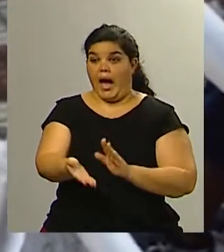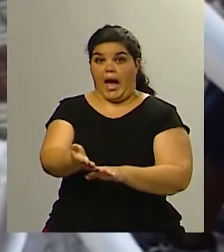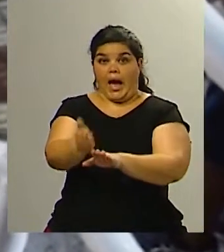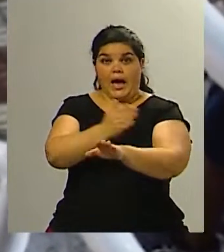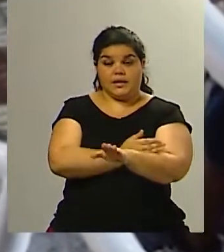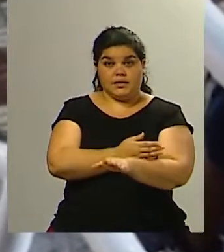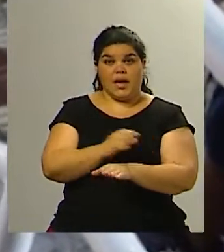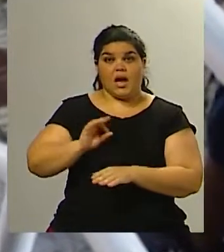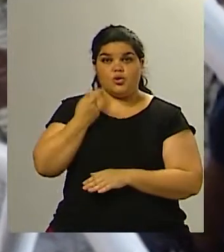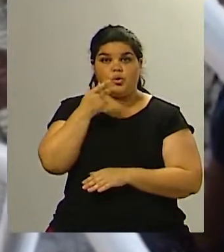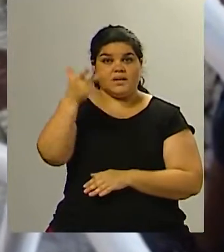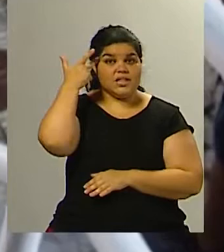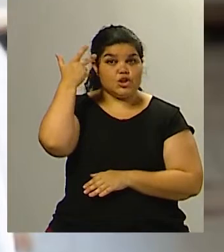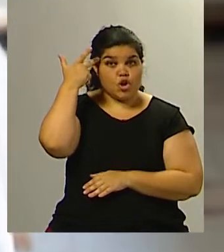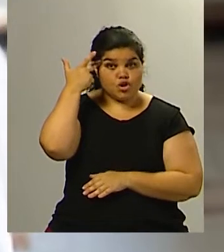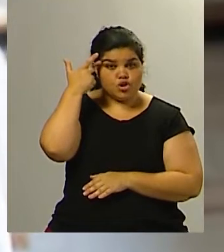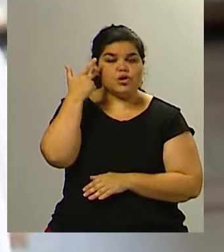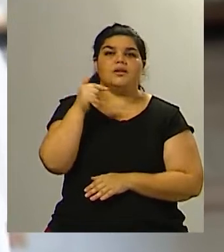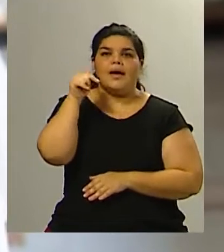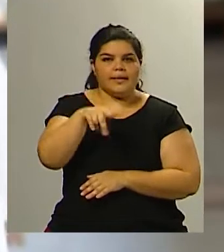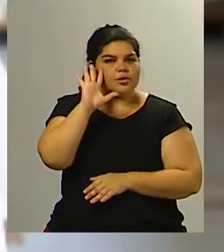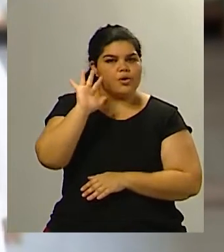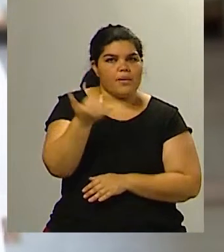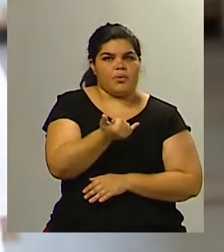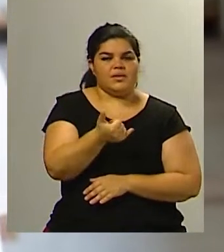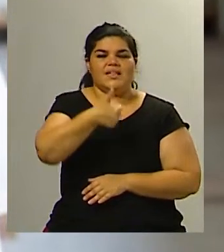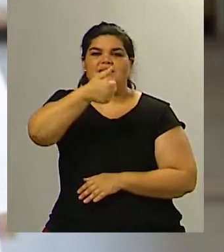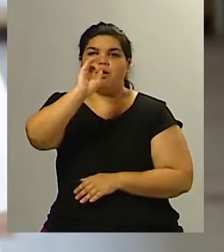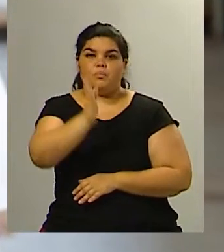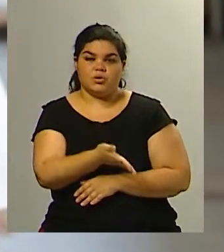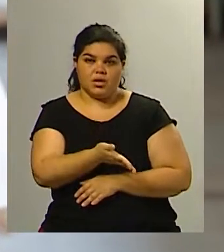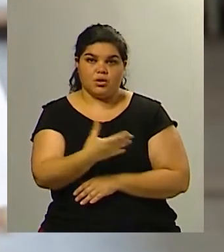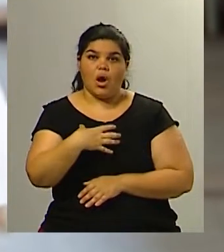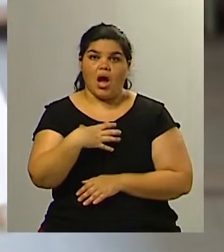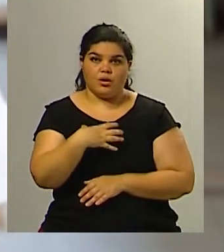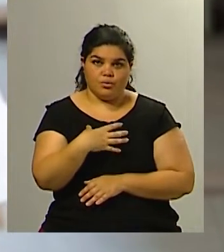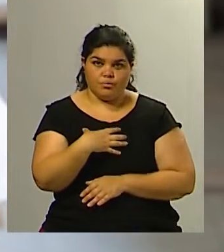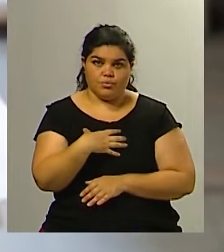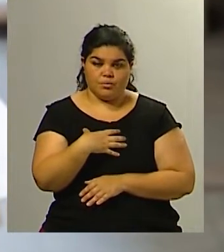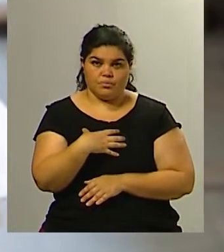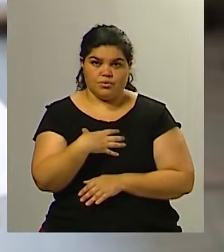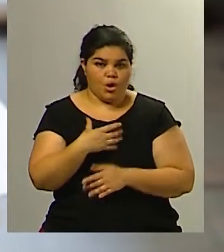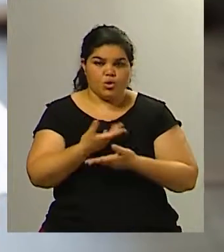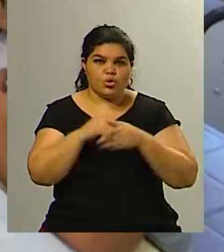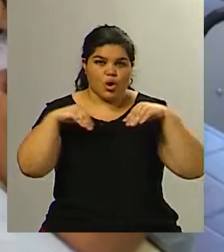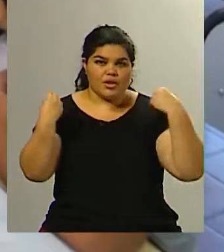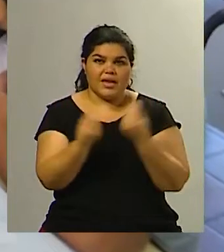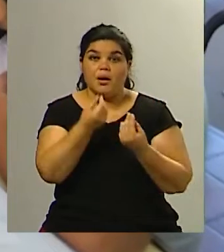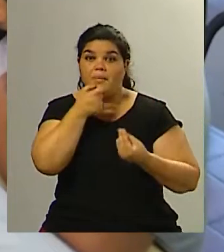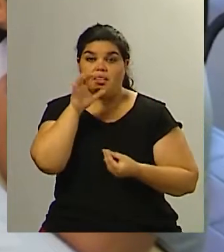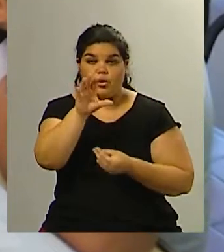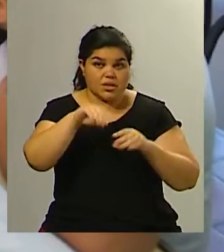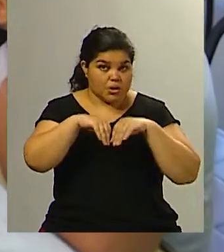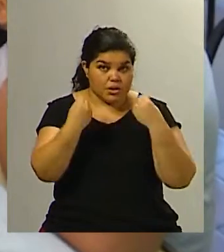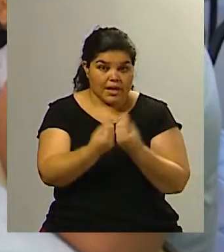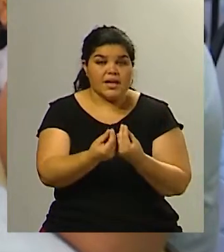en el 2018, observábamos que teníamos un 6% de los estudiantes de la provincia que se encontraban por debajo del nivel